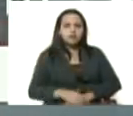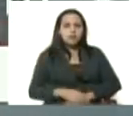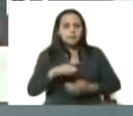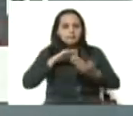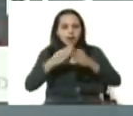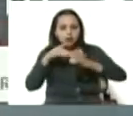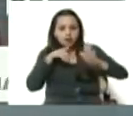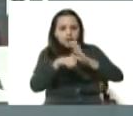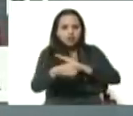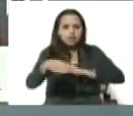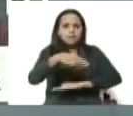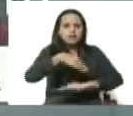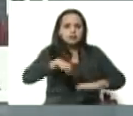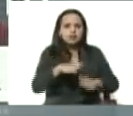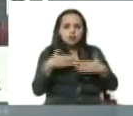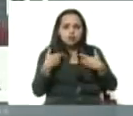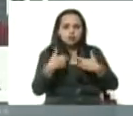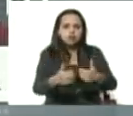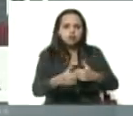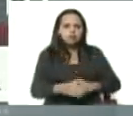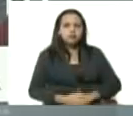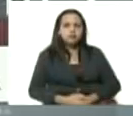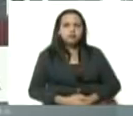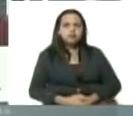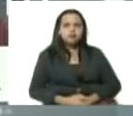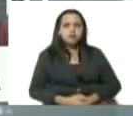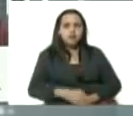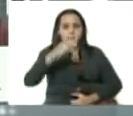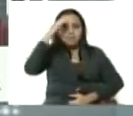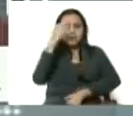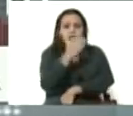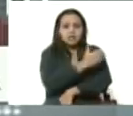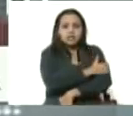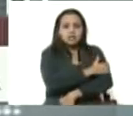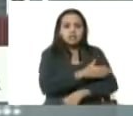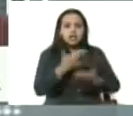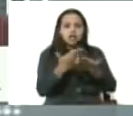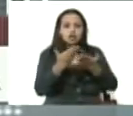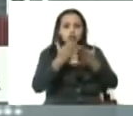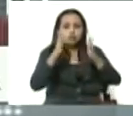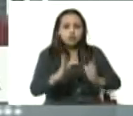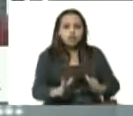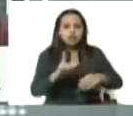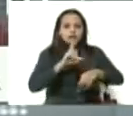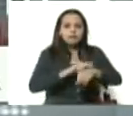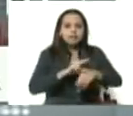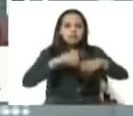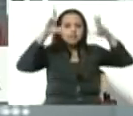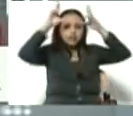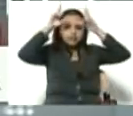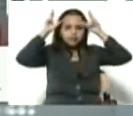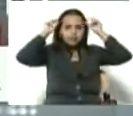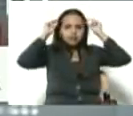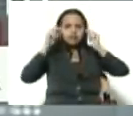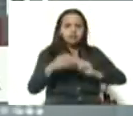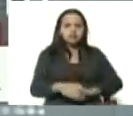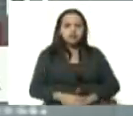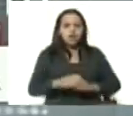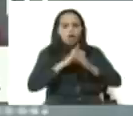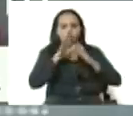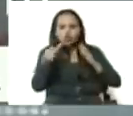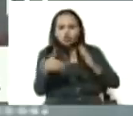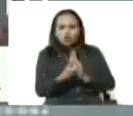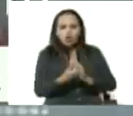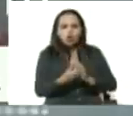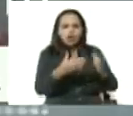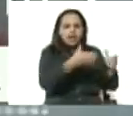Poder Popular para la Salud, la milicia, los estudiantes de medicina, de enfermería, bueno, todos los